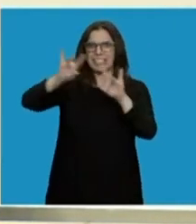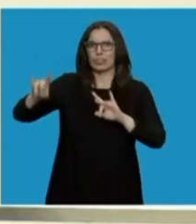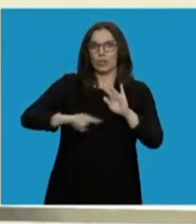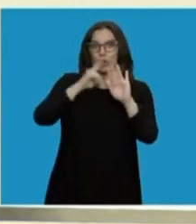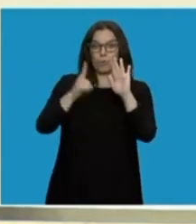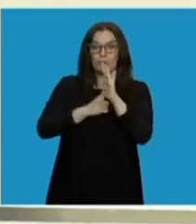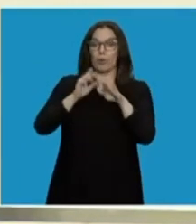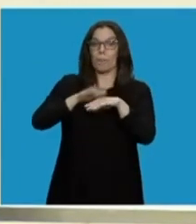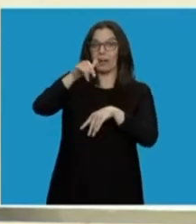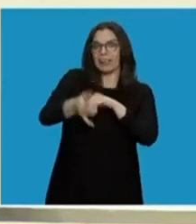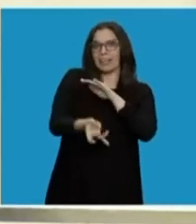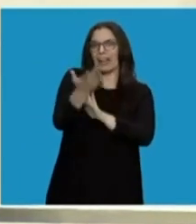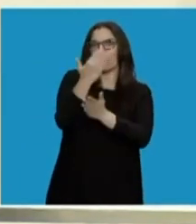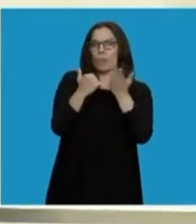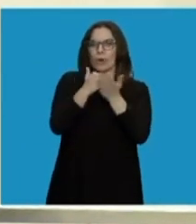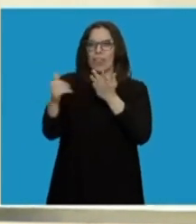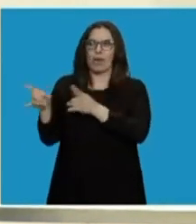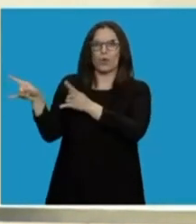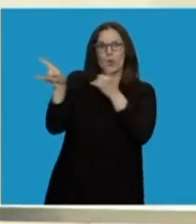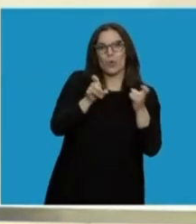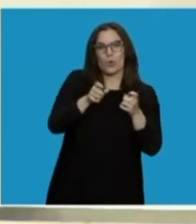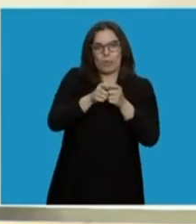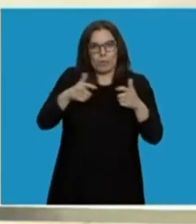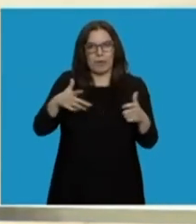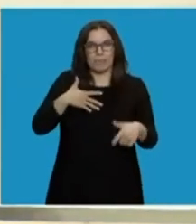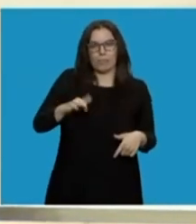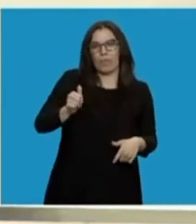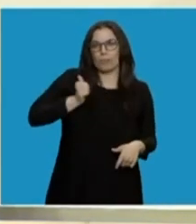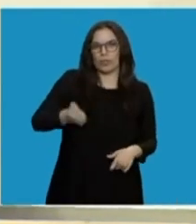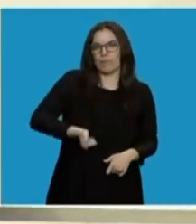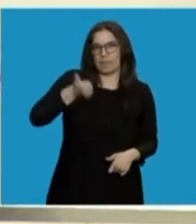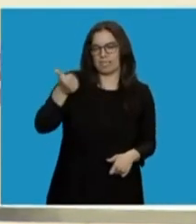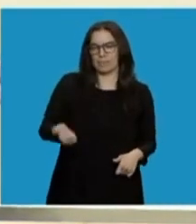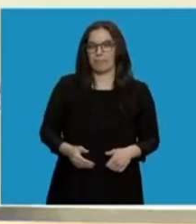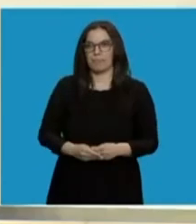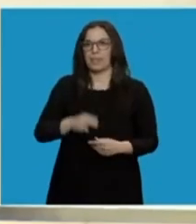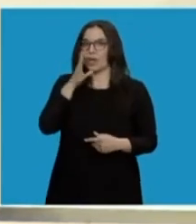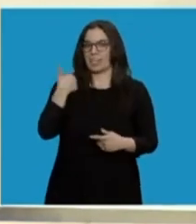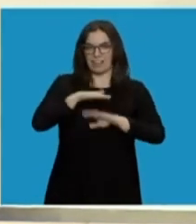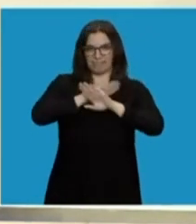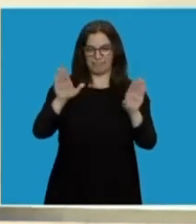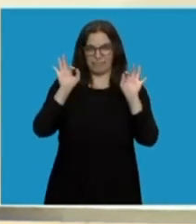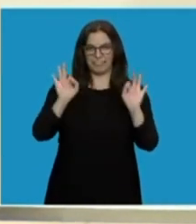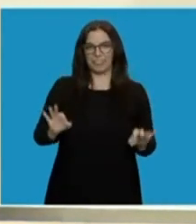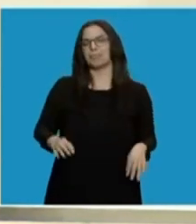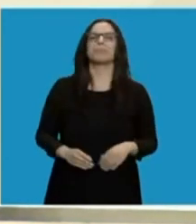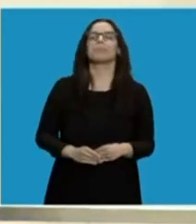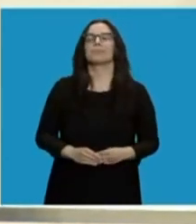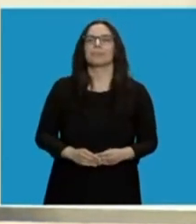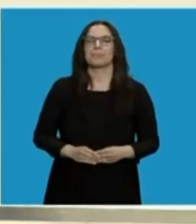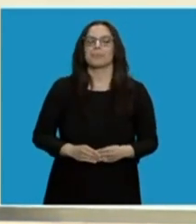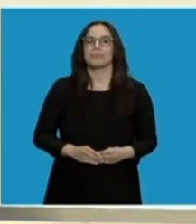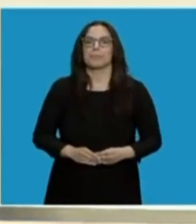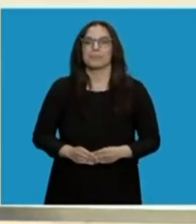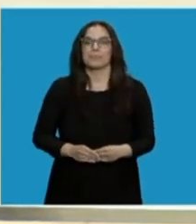una comunidad todavía más atractiva y con más oportunidades. Y ahora ya sí que concluyo. Tenemos cada